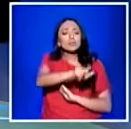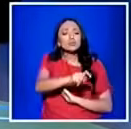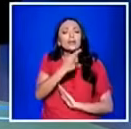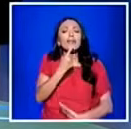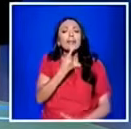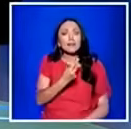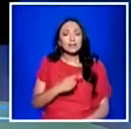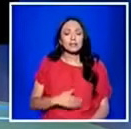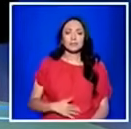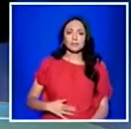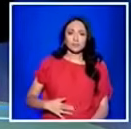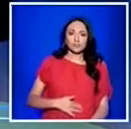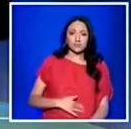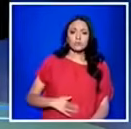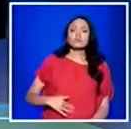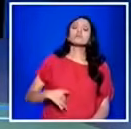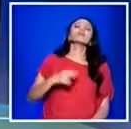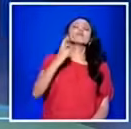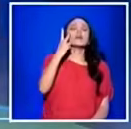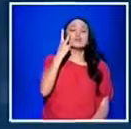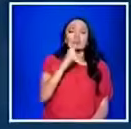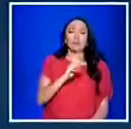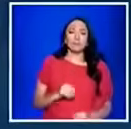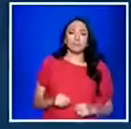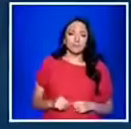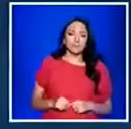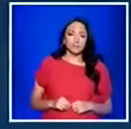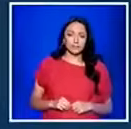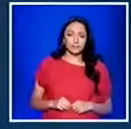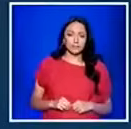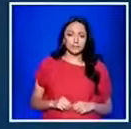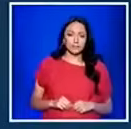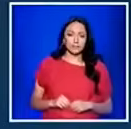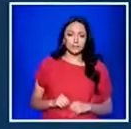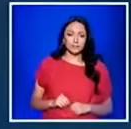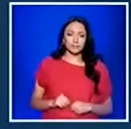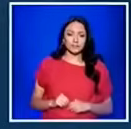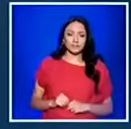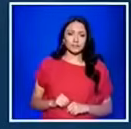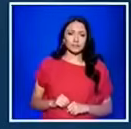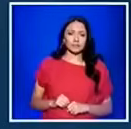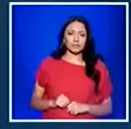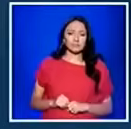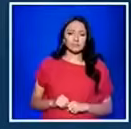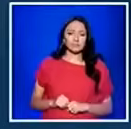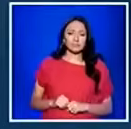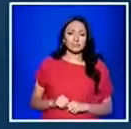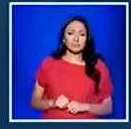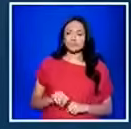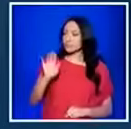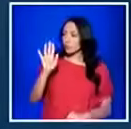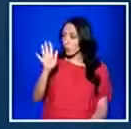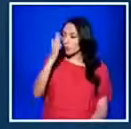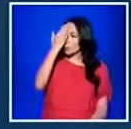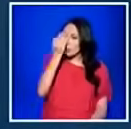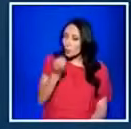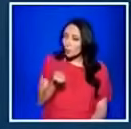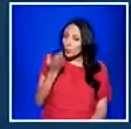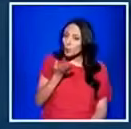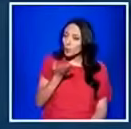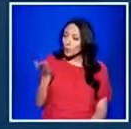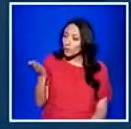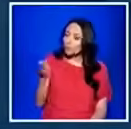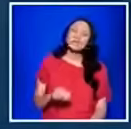vecinos. Andreita, ¿qué nos puedes contar? Te escuchamos. Ale, Juan Cabecinos, muy buenos